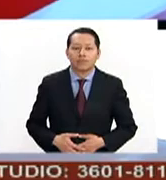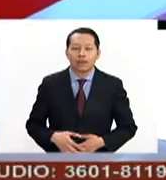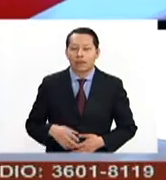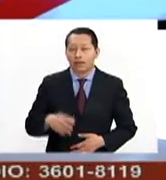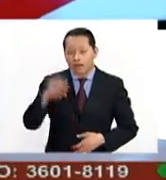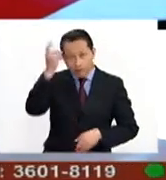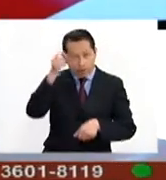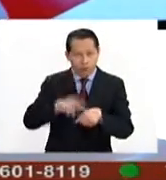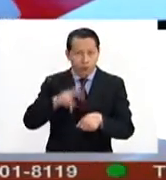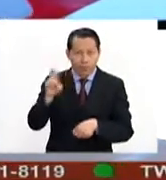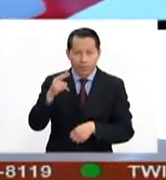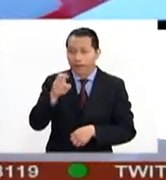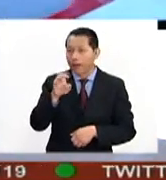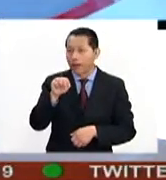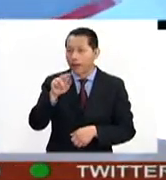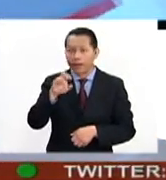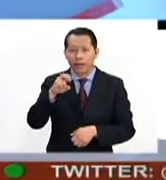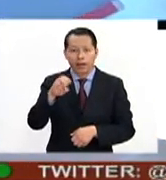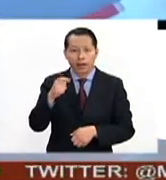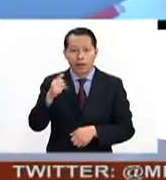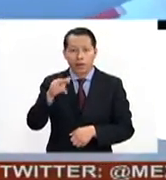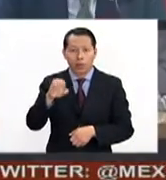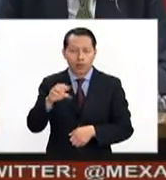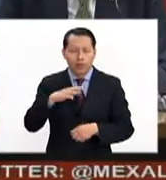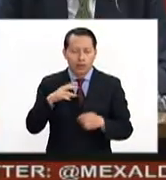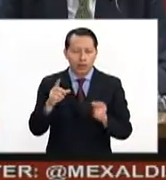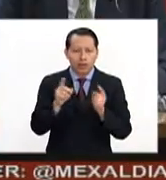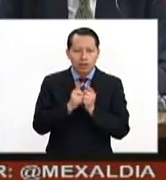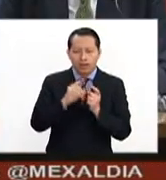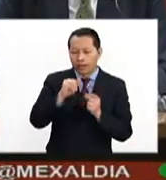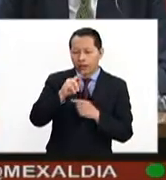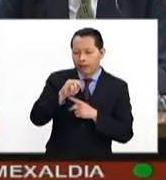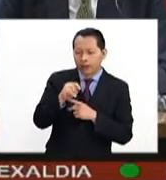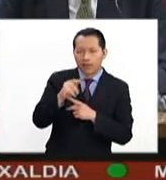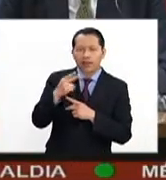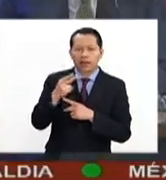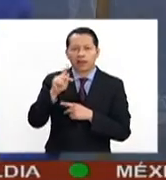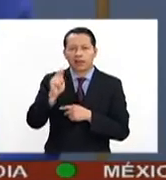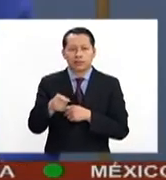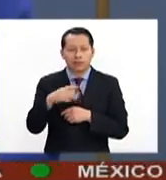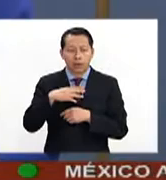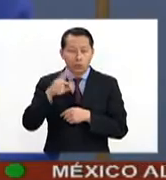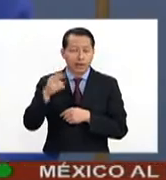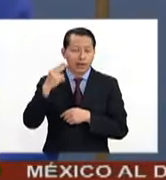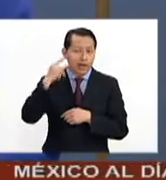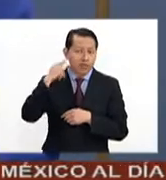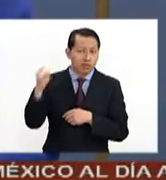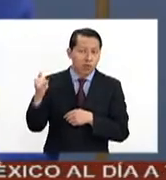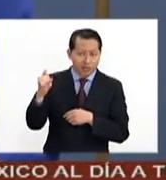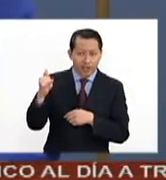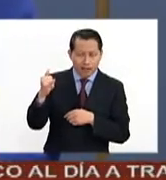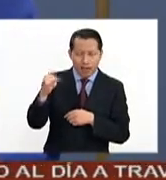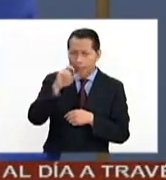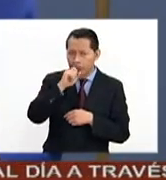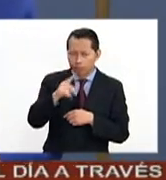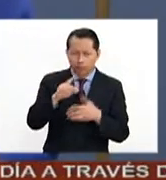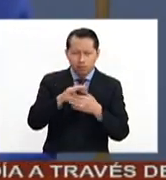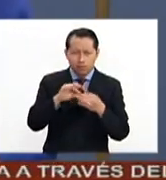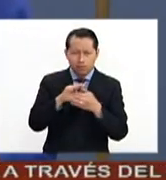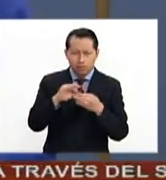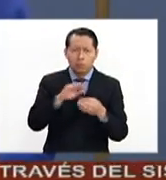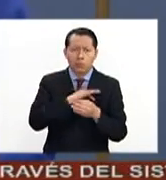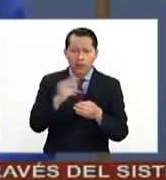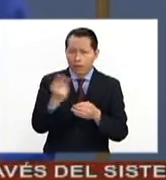Y el rector de la UNAM, Enrique Graue, se reunió con Janet Napolitano, presidenta de la Universidad de California. Hablaron sobre el intercambio estudiantil entre